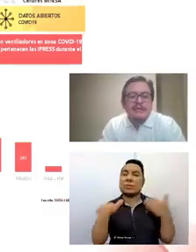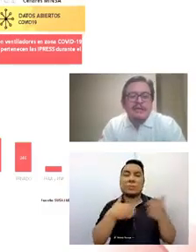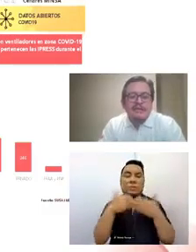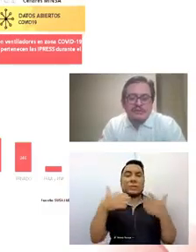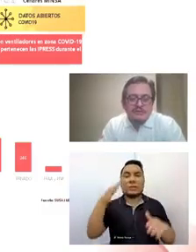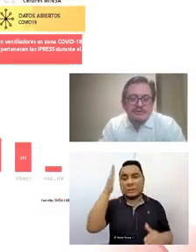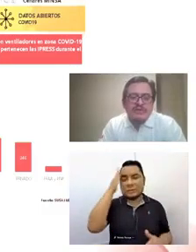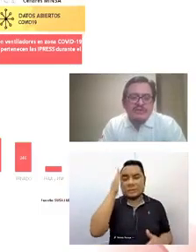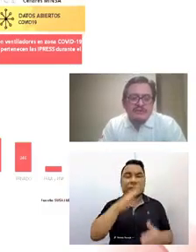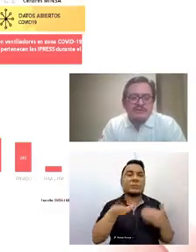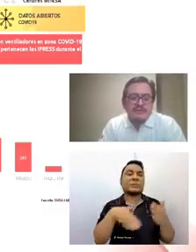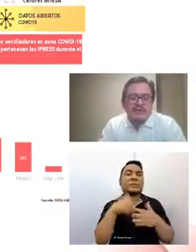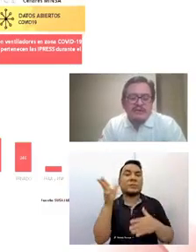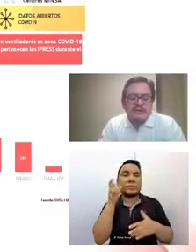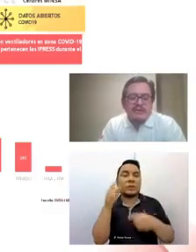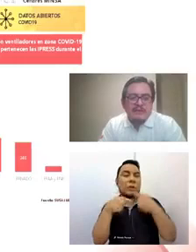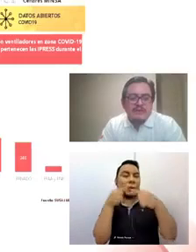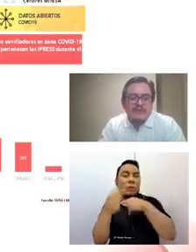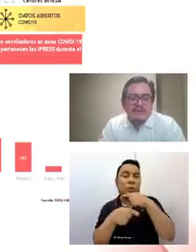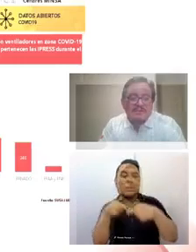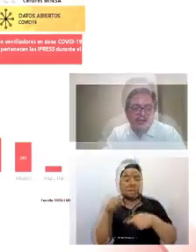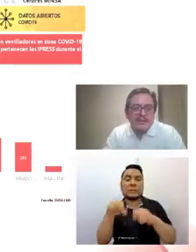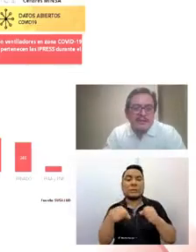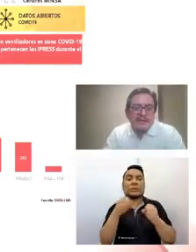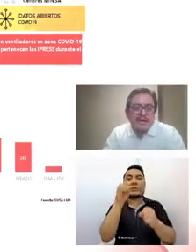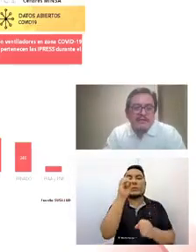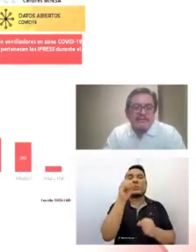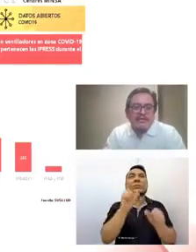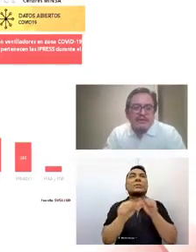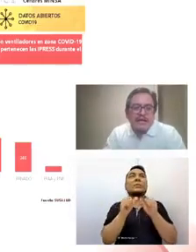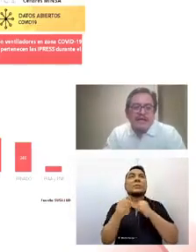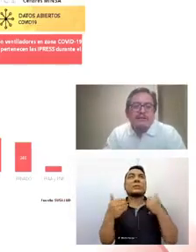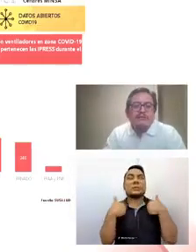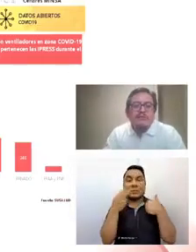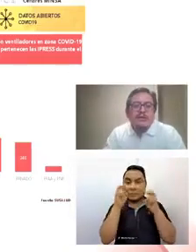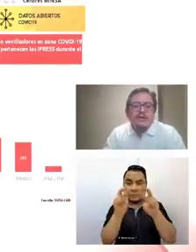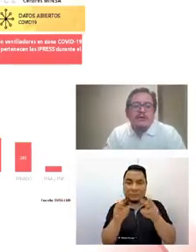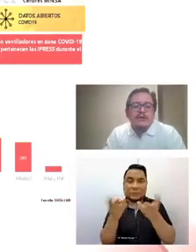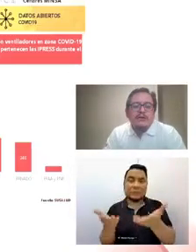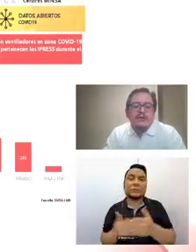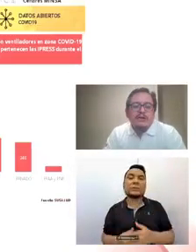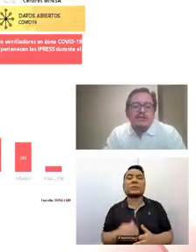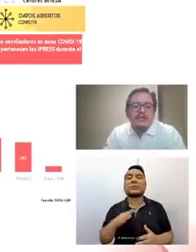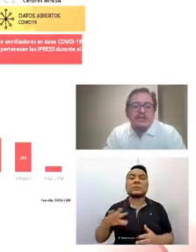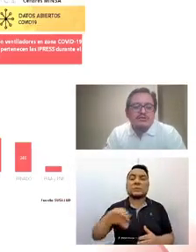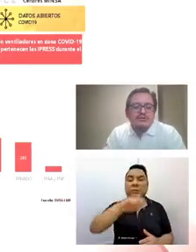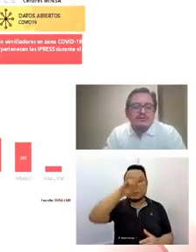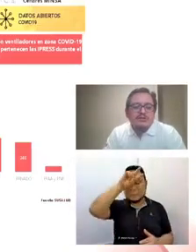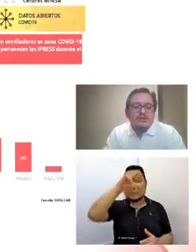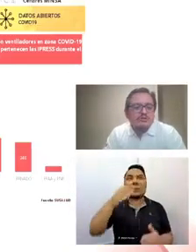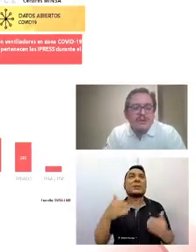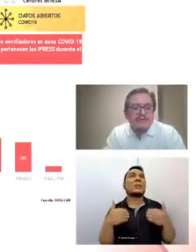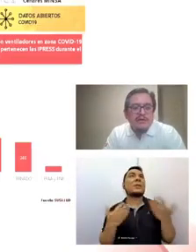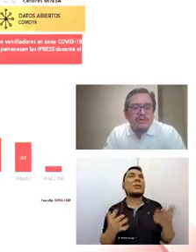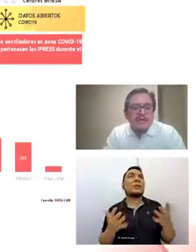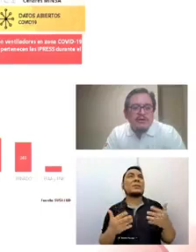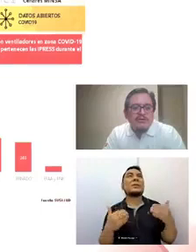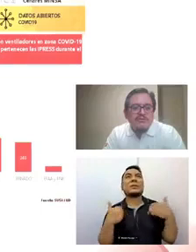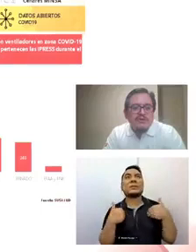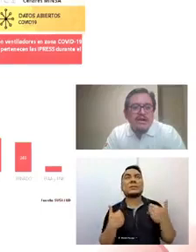todos lo escuchamos todos los días. Estas son cifras que tenemos a la vista. A nivel nacional